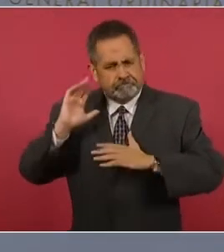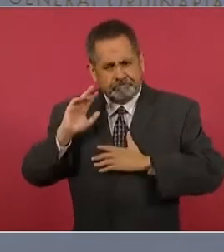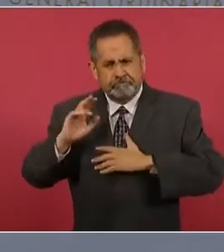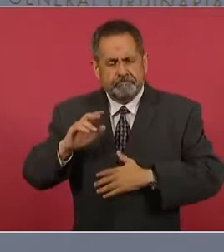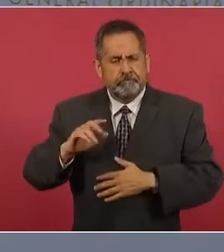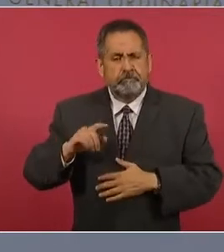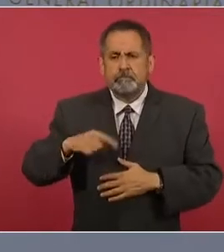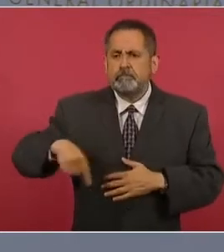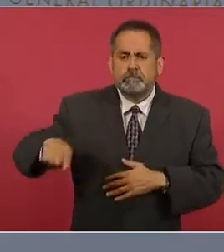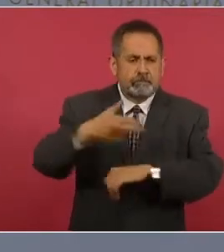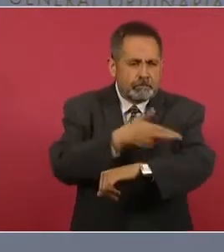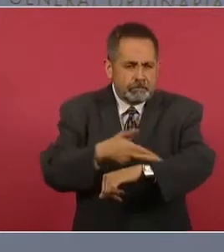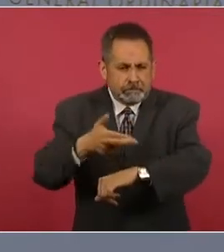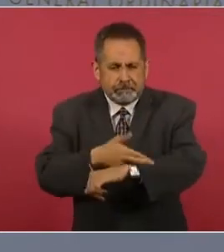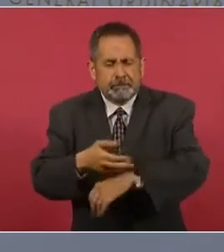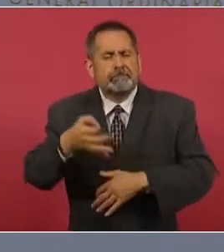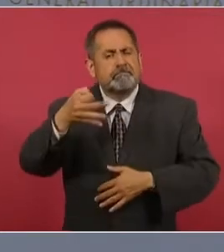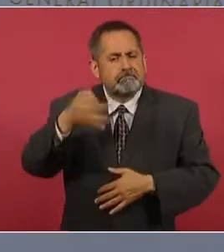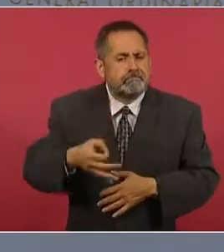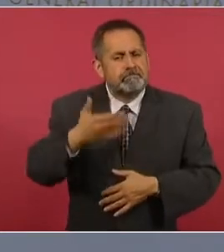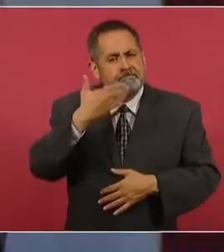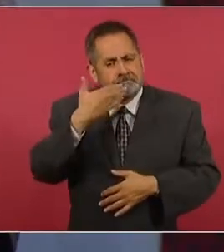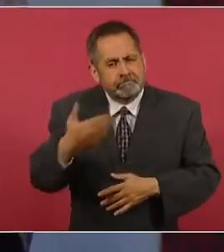las cosas,